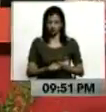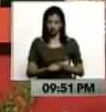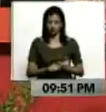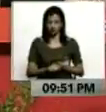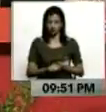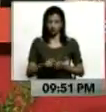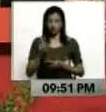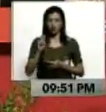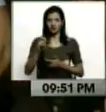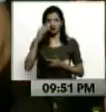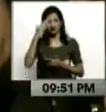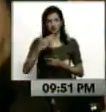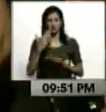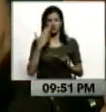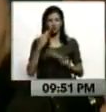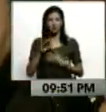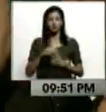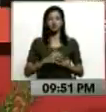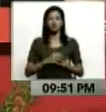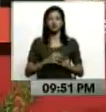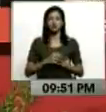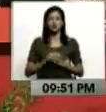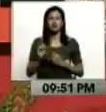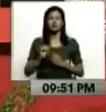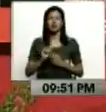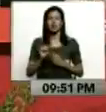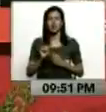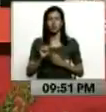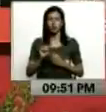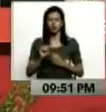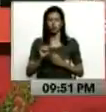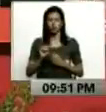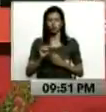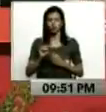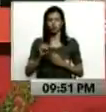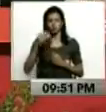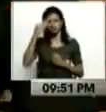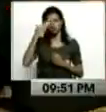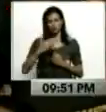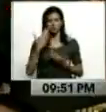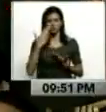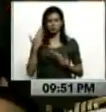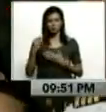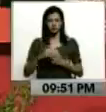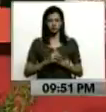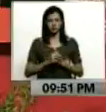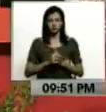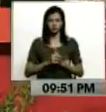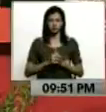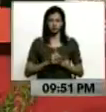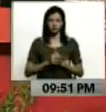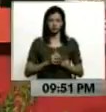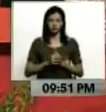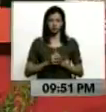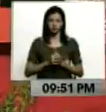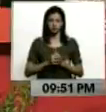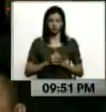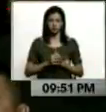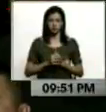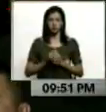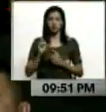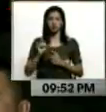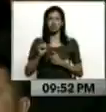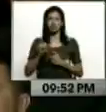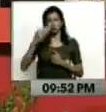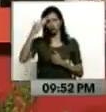Soto Alexander basta León Sargento segund joh David justo lez Sargento seg Ángel Luis Moreno